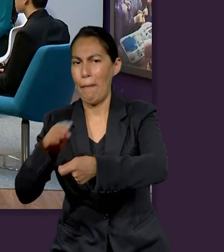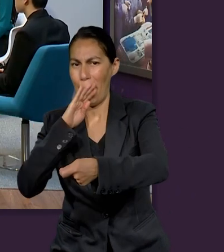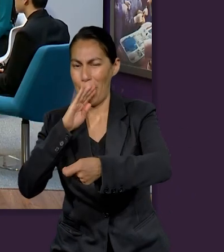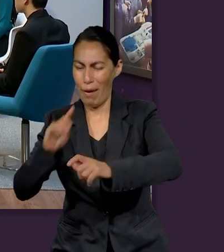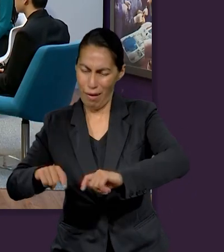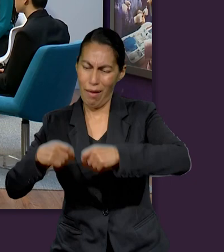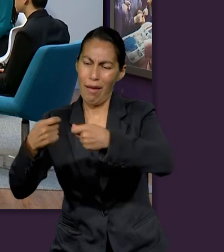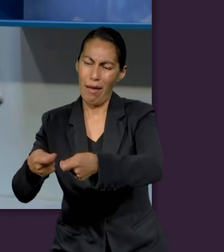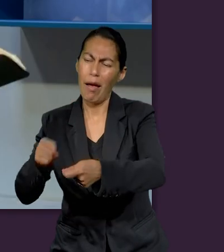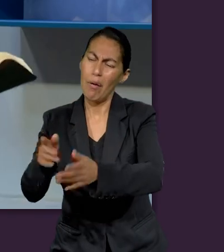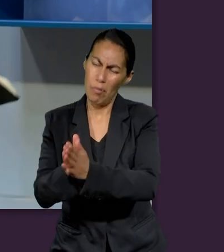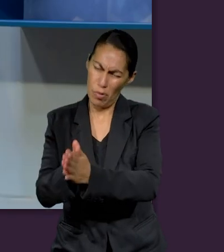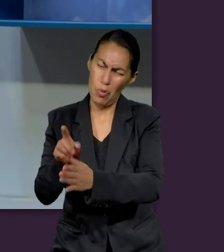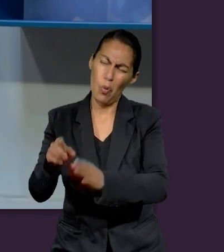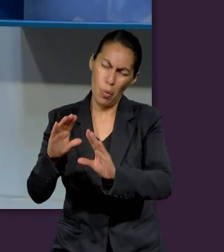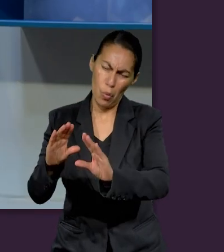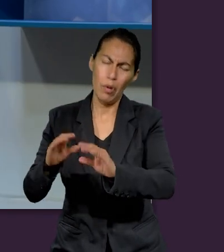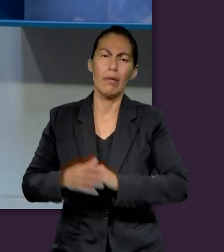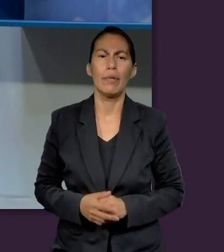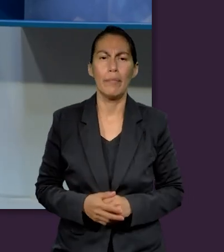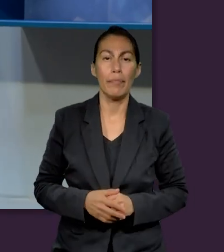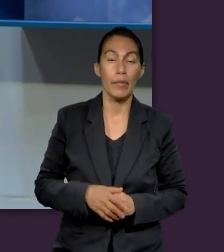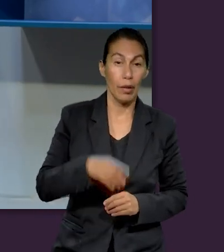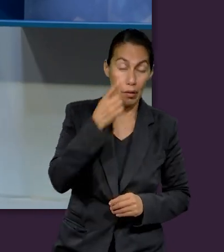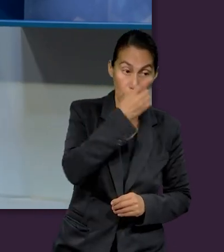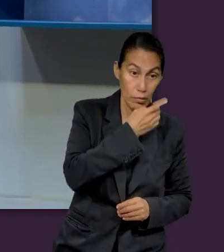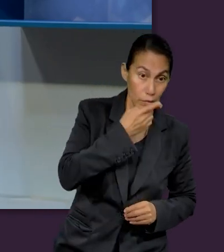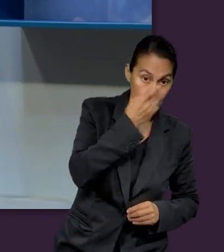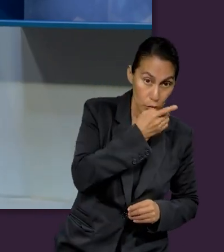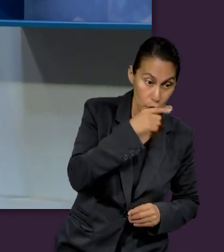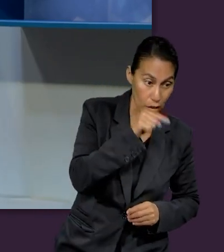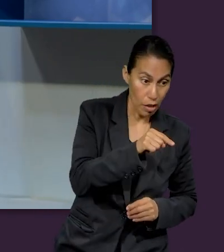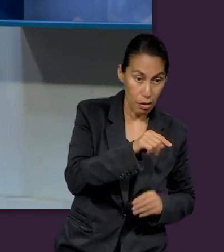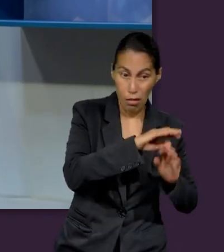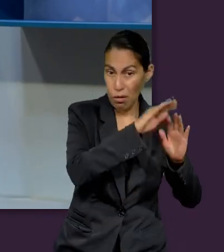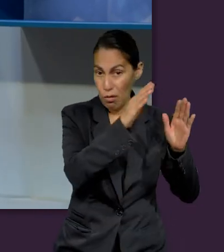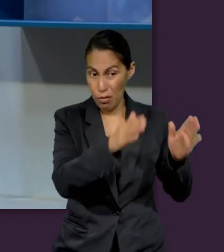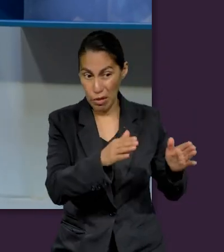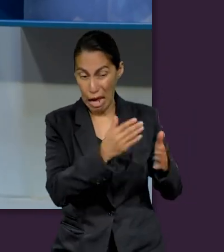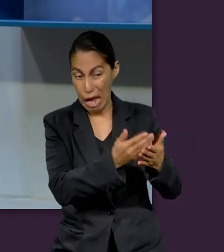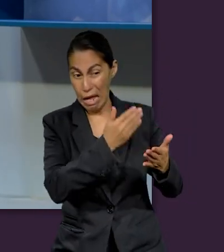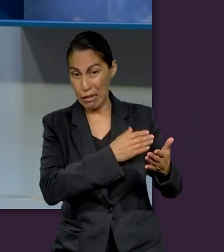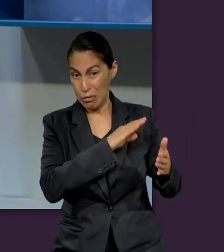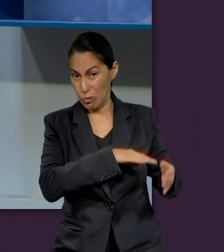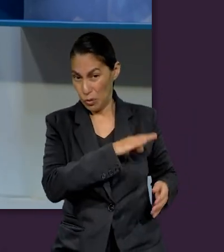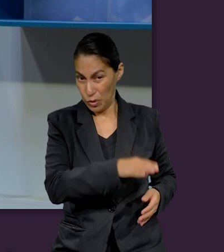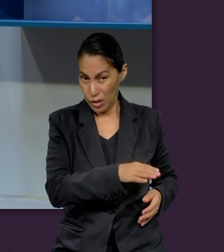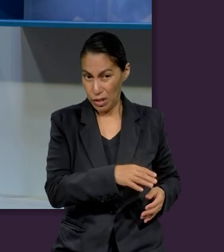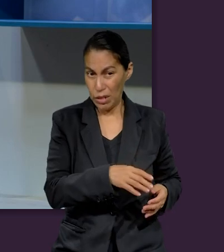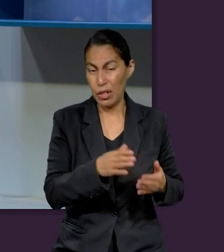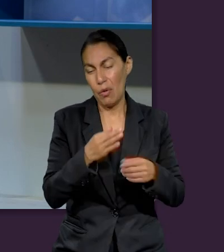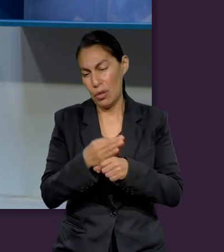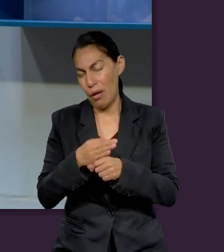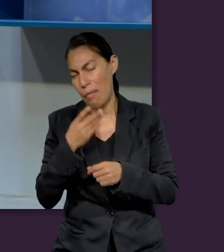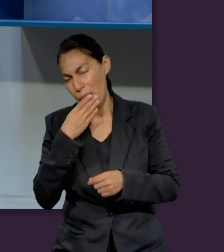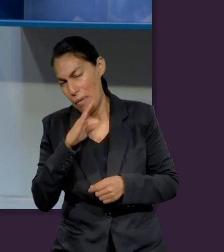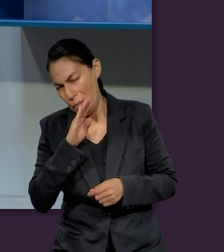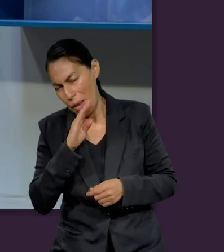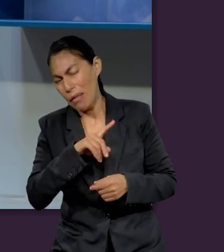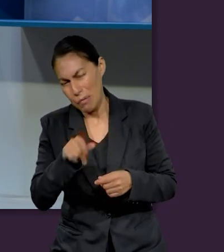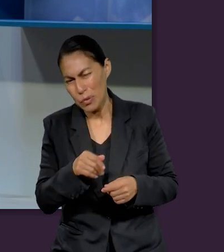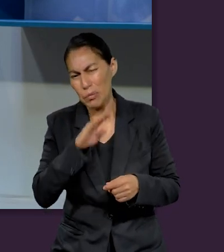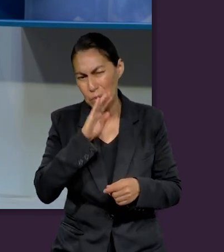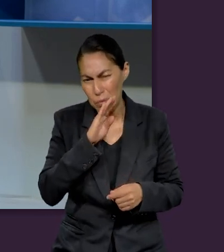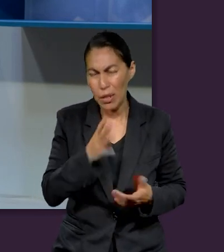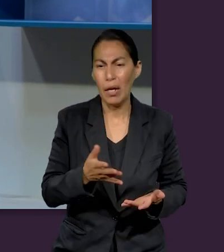que más la amaba Y tuvo en cuenta sus ovejas más íntimas sus discípulos en el aposento